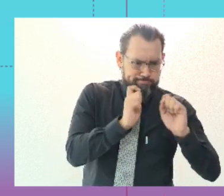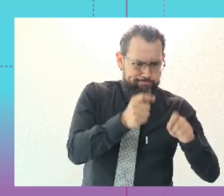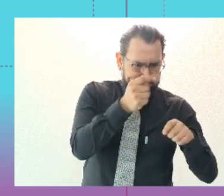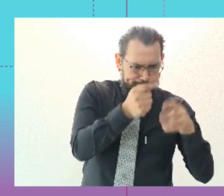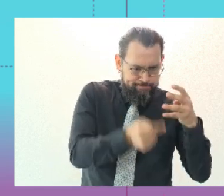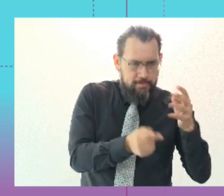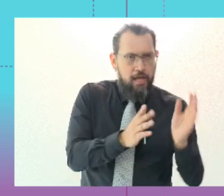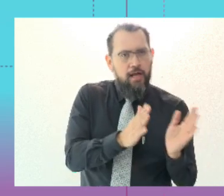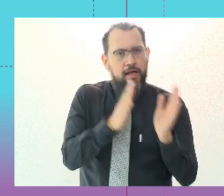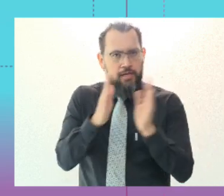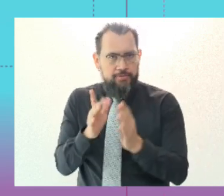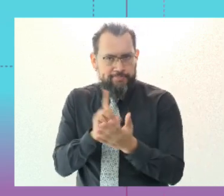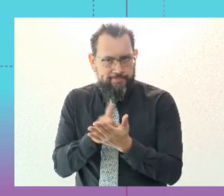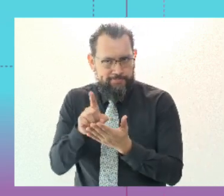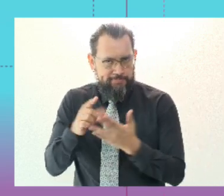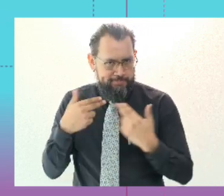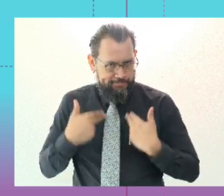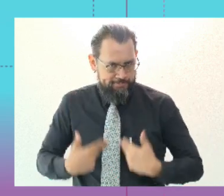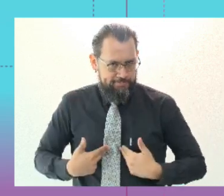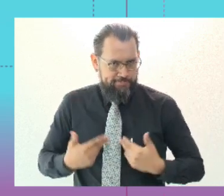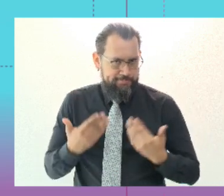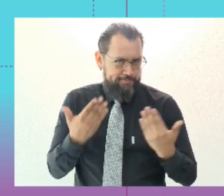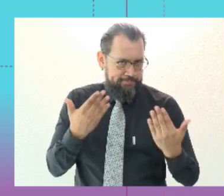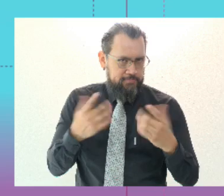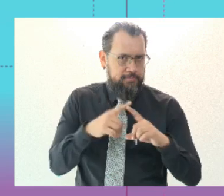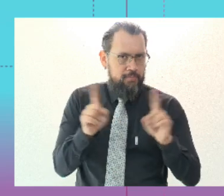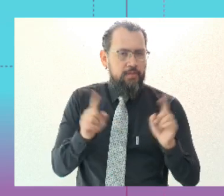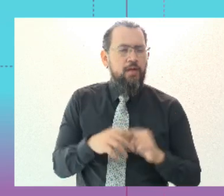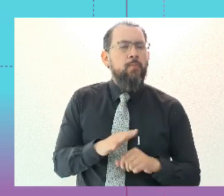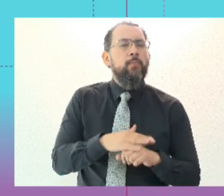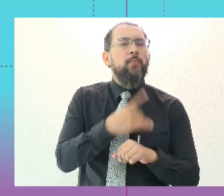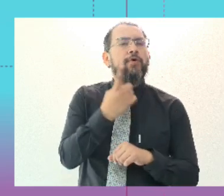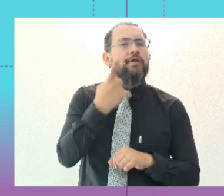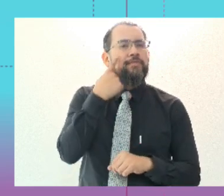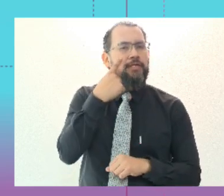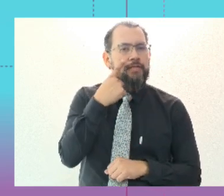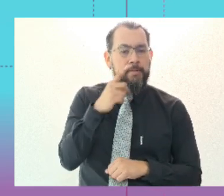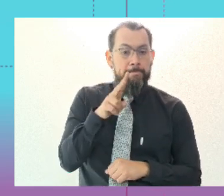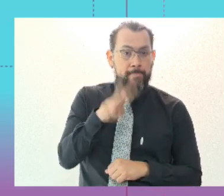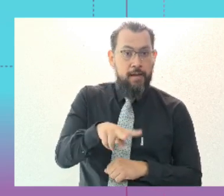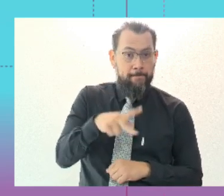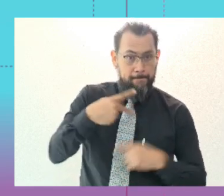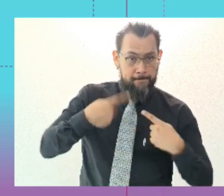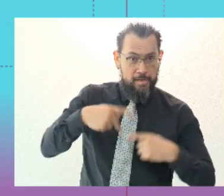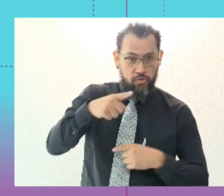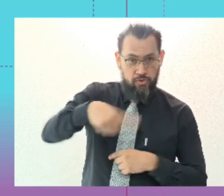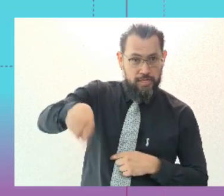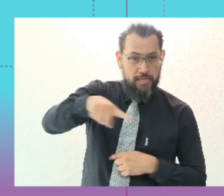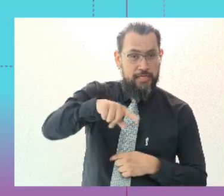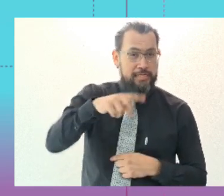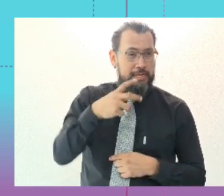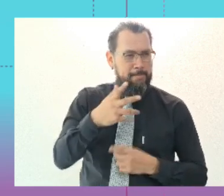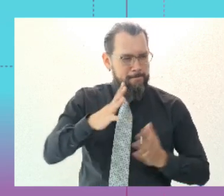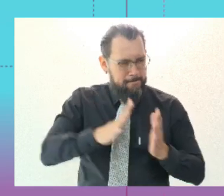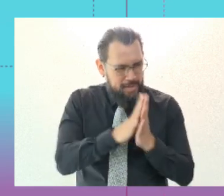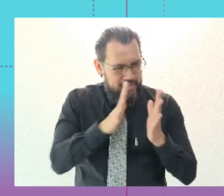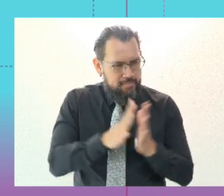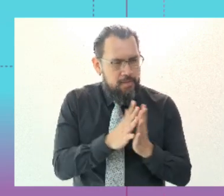y lo que son los derechos humanos. ¿Por qué? Porque la participación ciudadana se construye precisamente